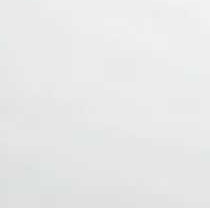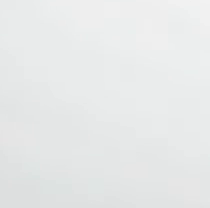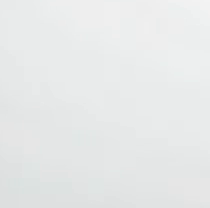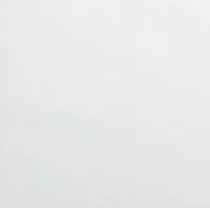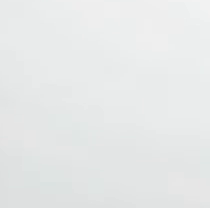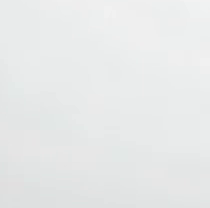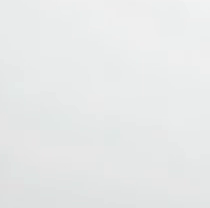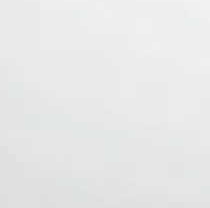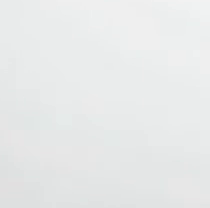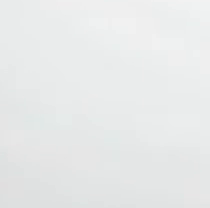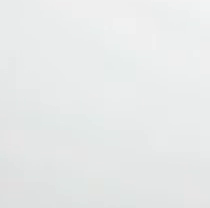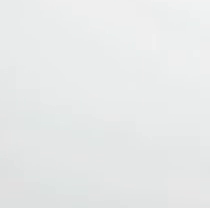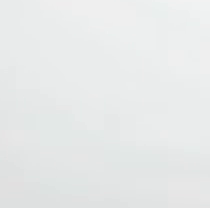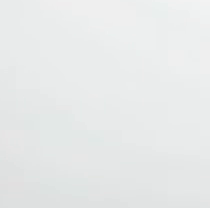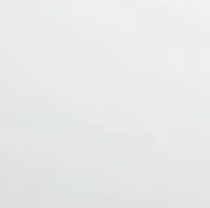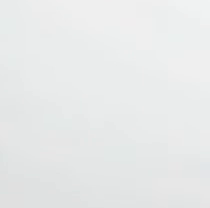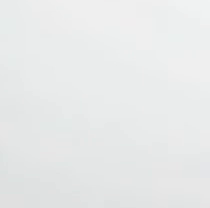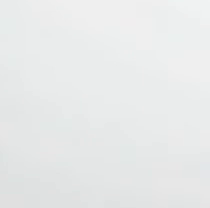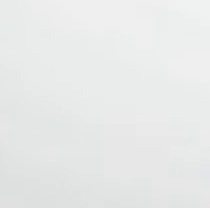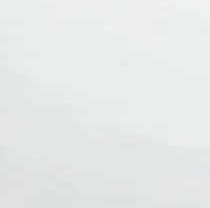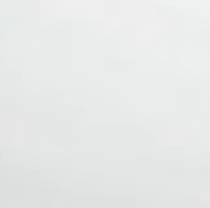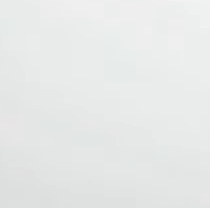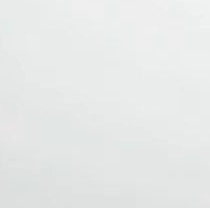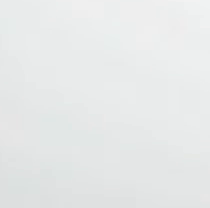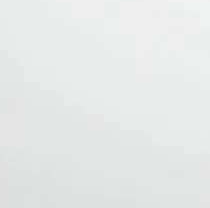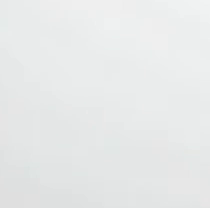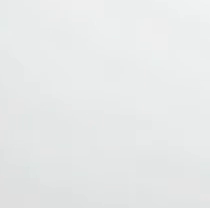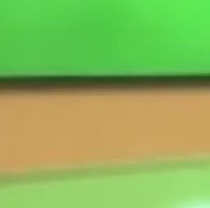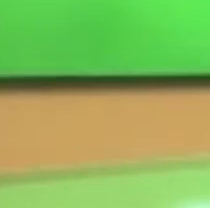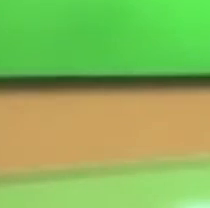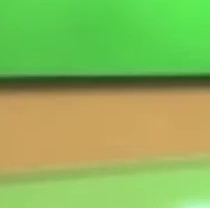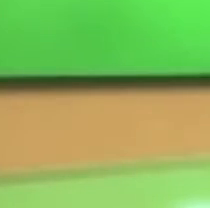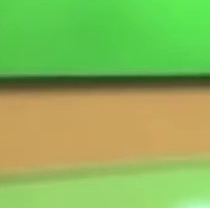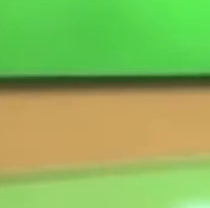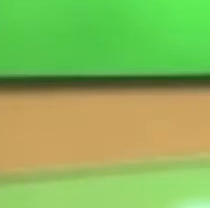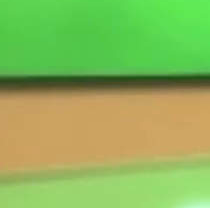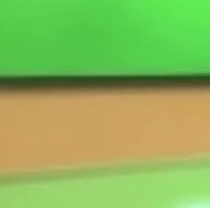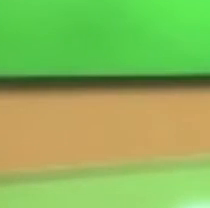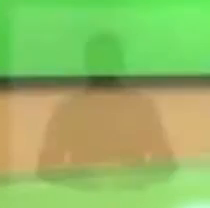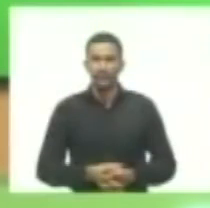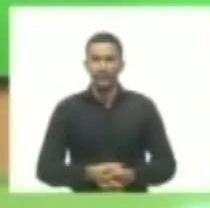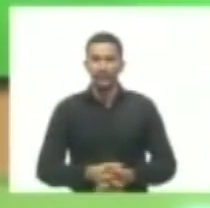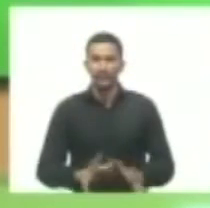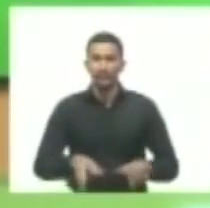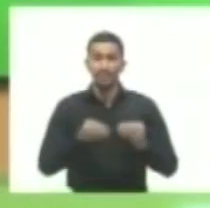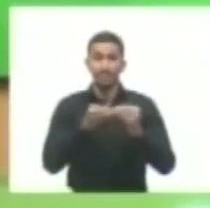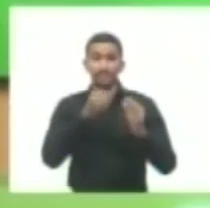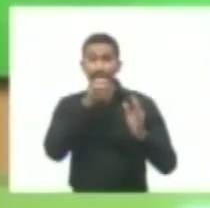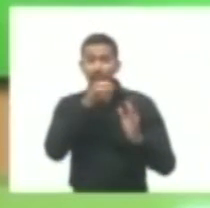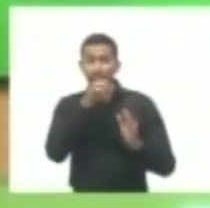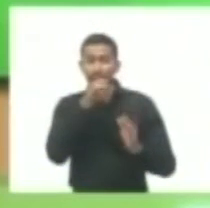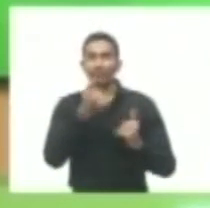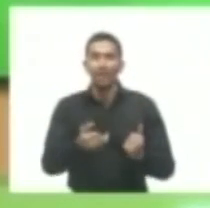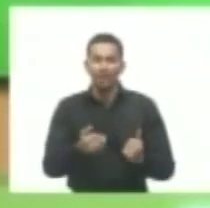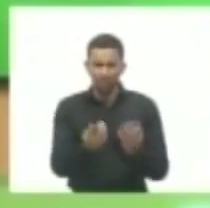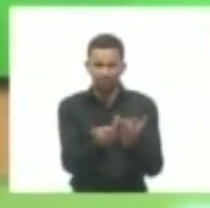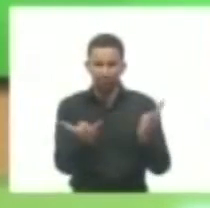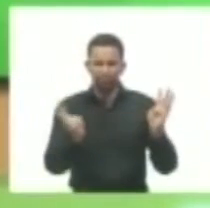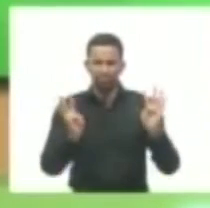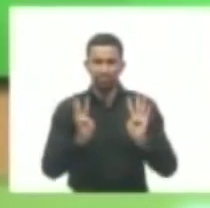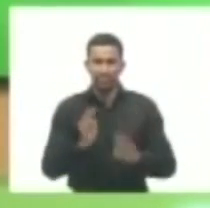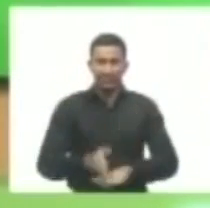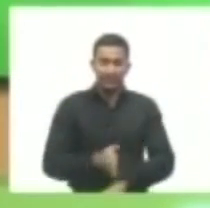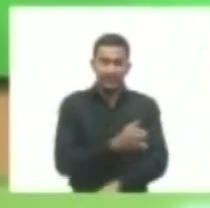WhatsApp, Facebook, Twitter ilimitado por 24 horas. Más noticias, hasta ahora continúan las audiencias preliminares